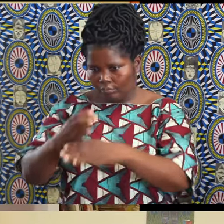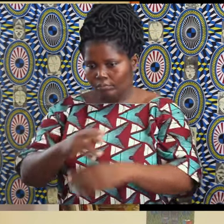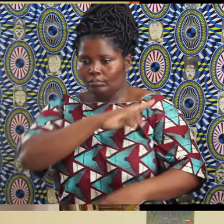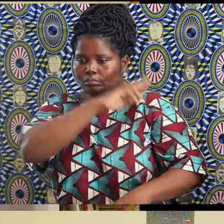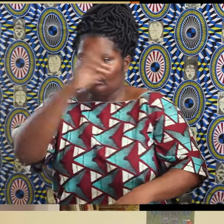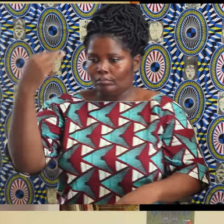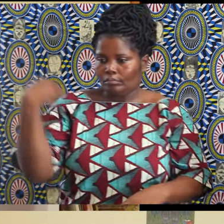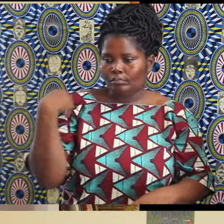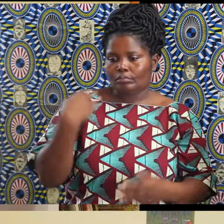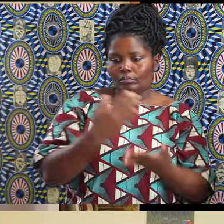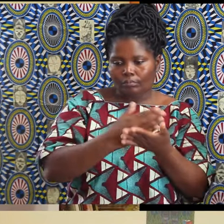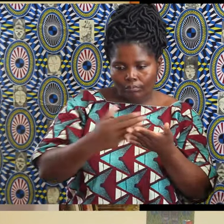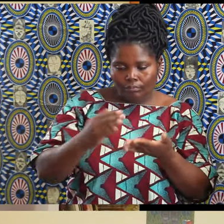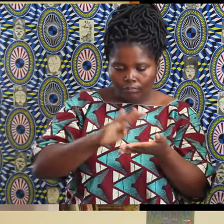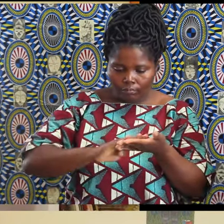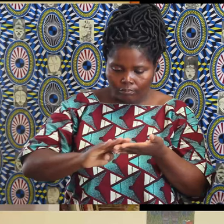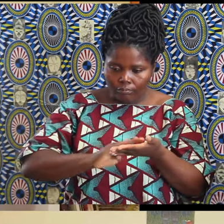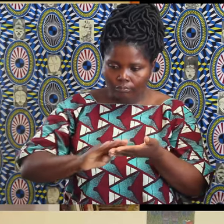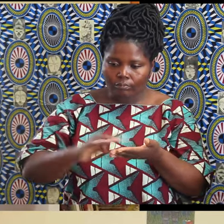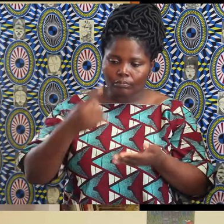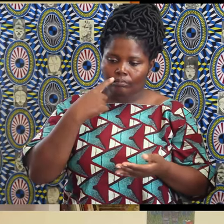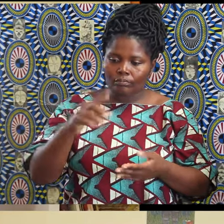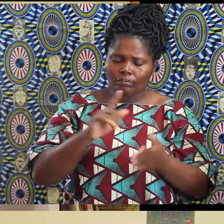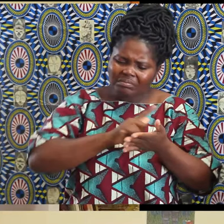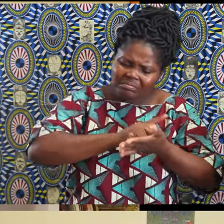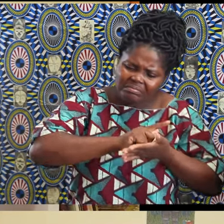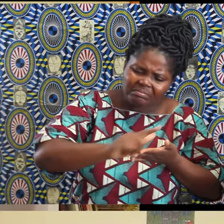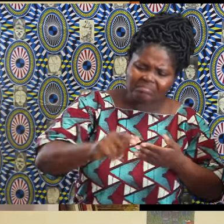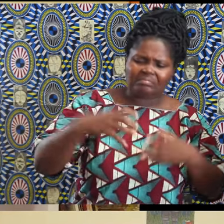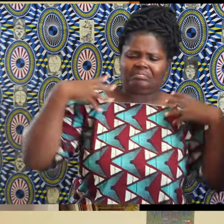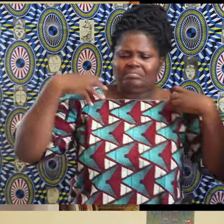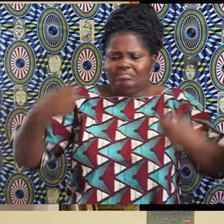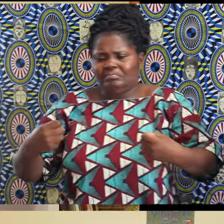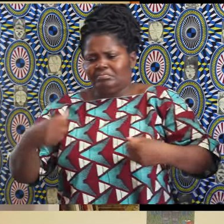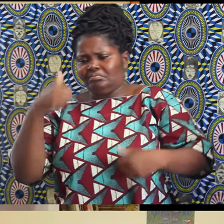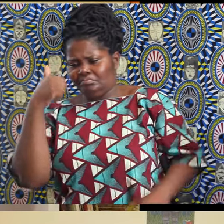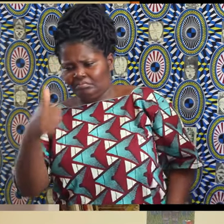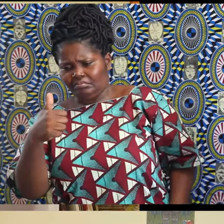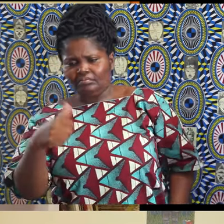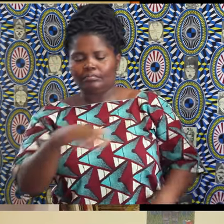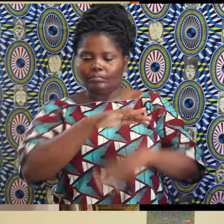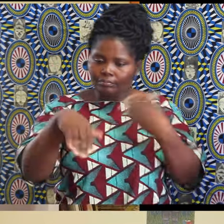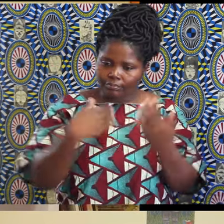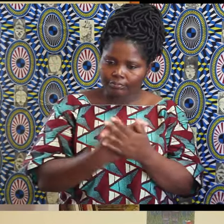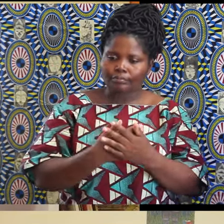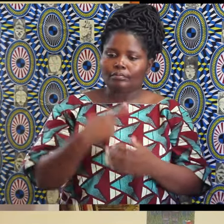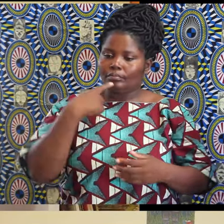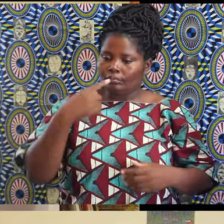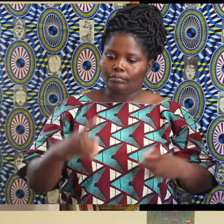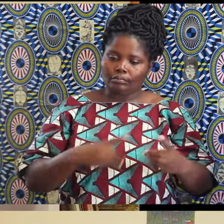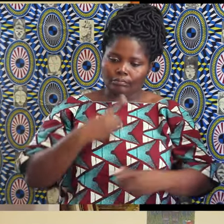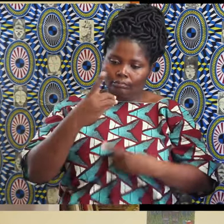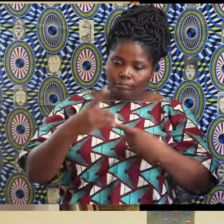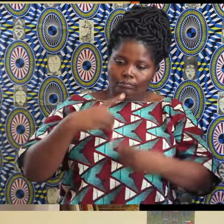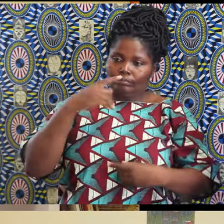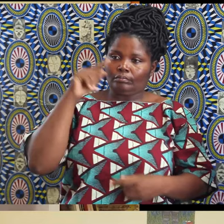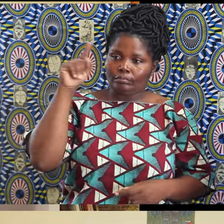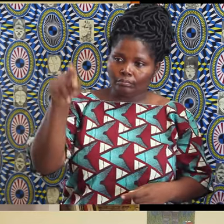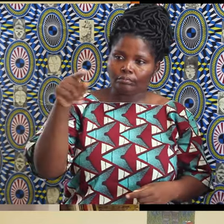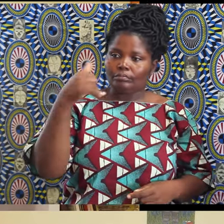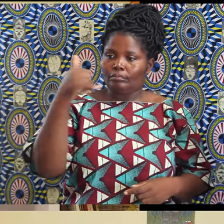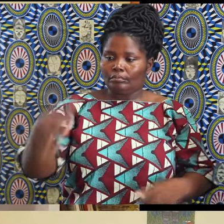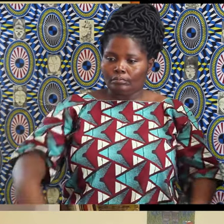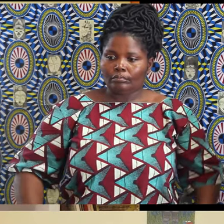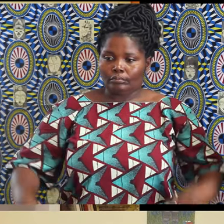nuestro medio ambiente para mantenerlo limpio, sano y bien. Y así podremos disfrutar de él y tener